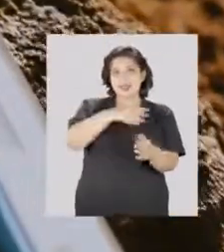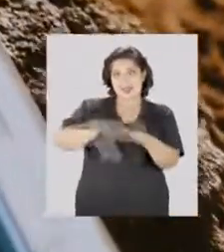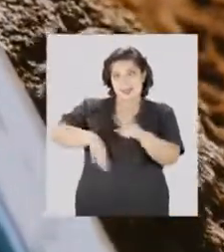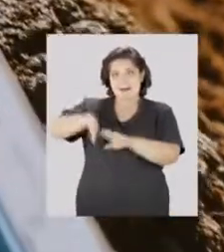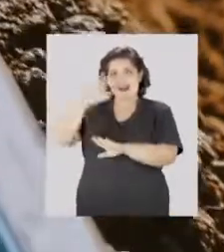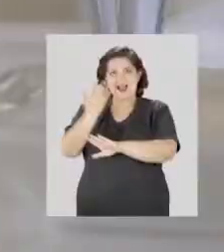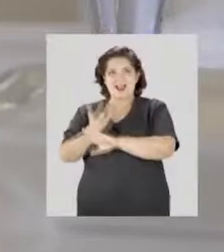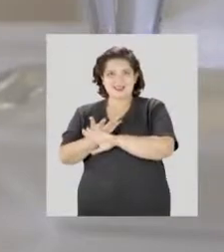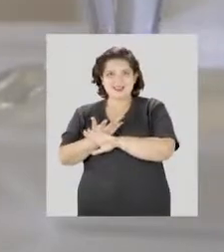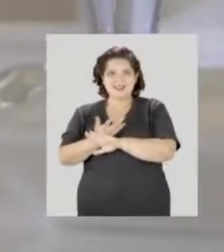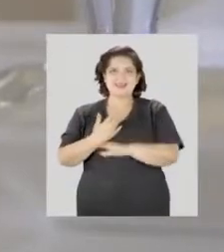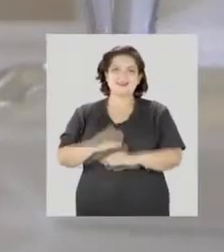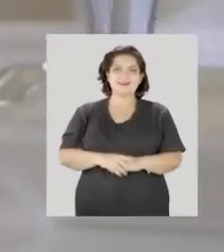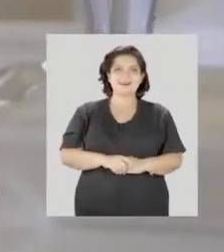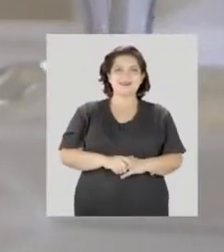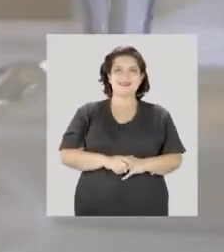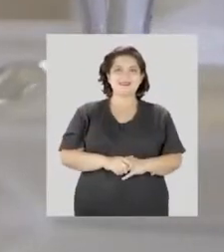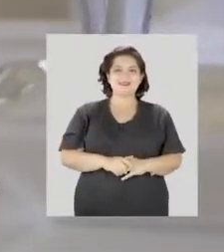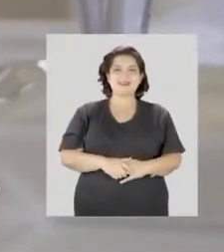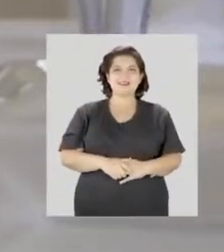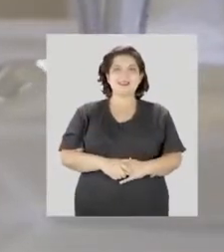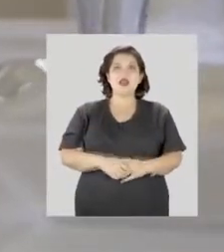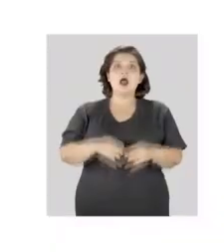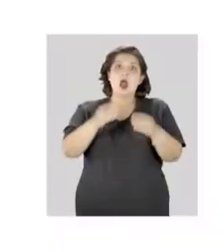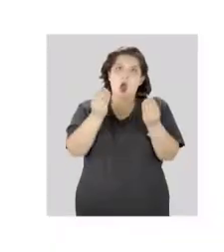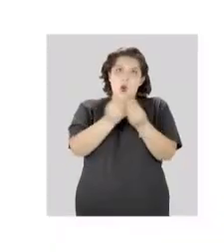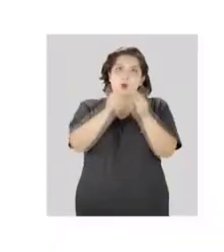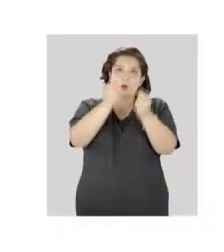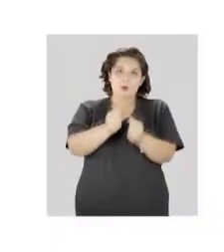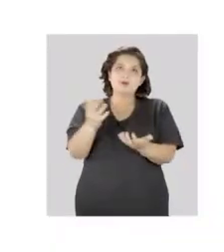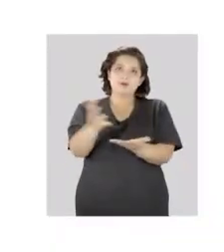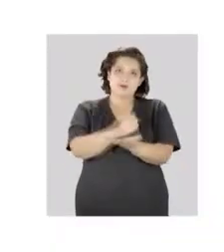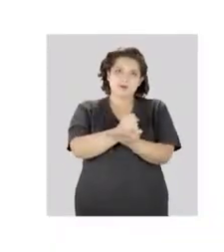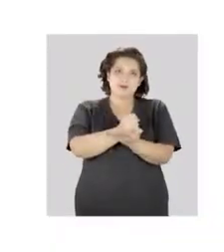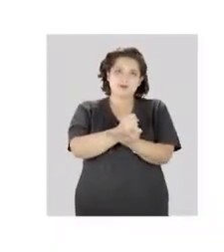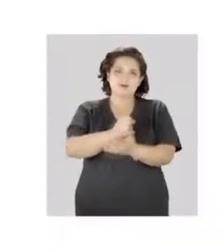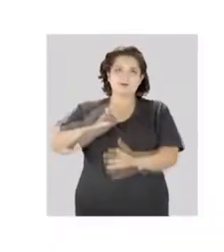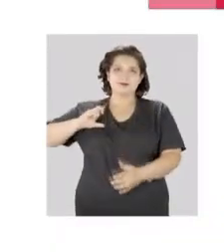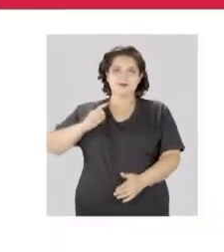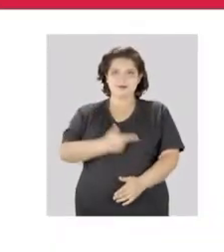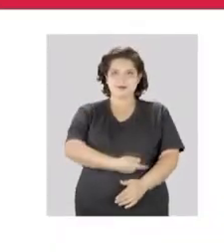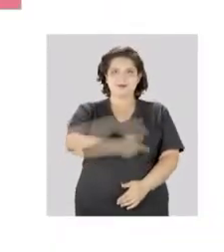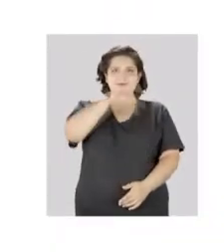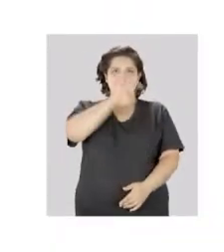país y aumentar su disponibilidad. Juntos podemos lograrlo.